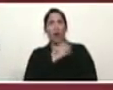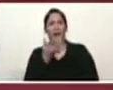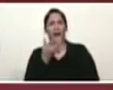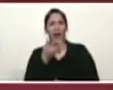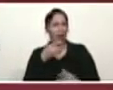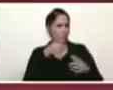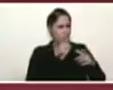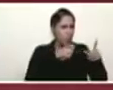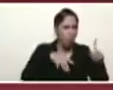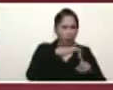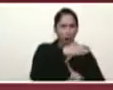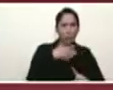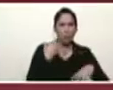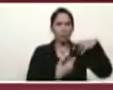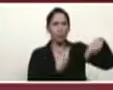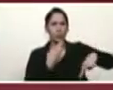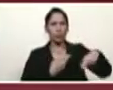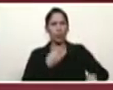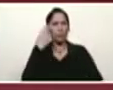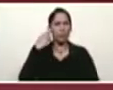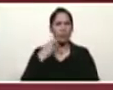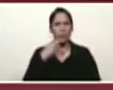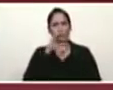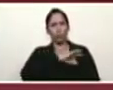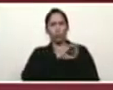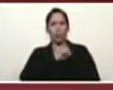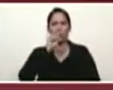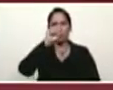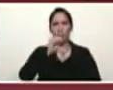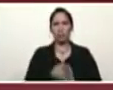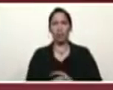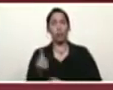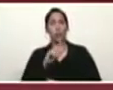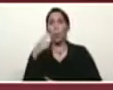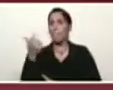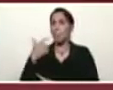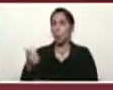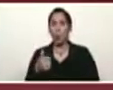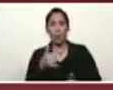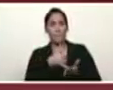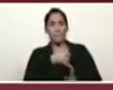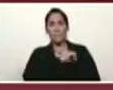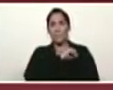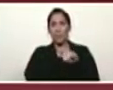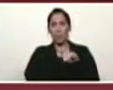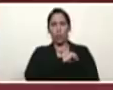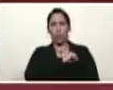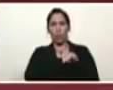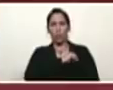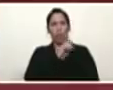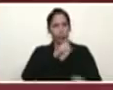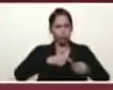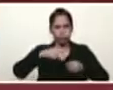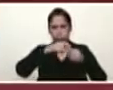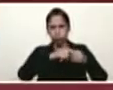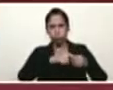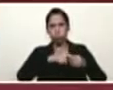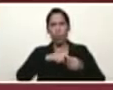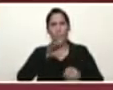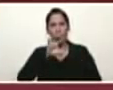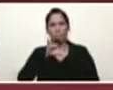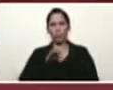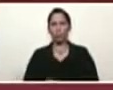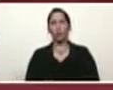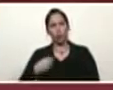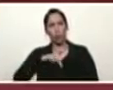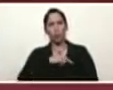bolivarianos, chavistas, socialistas. No busquen cobarde entre los patriotas, no. Ponemos el pecho, damos la cara y